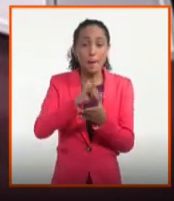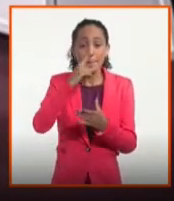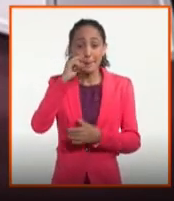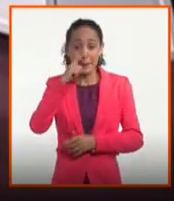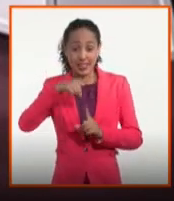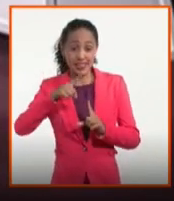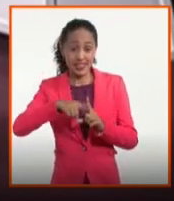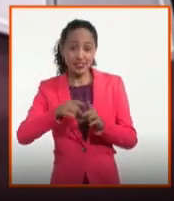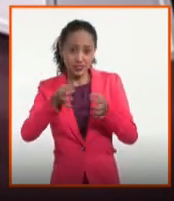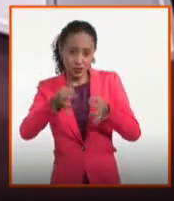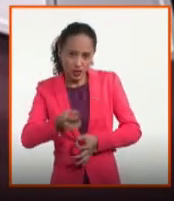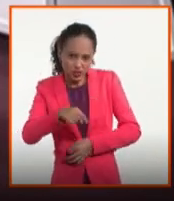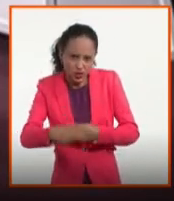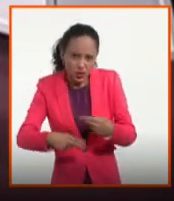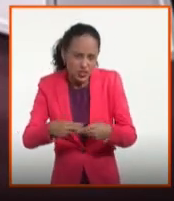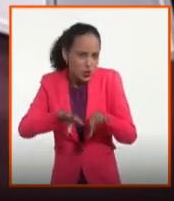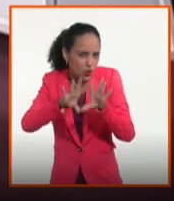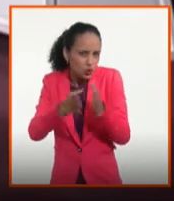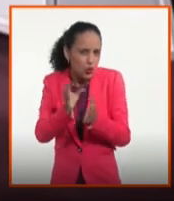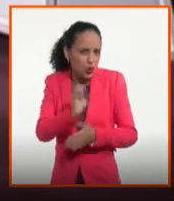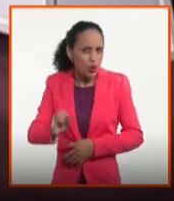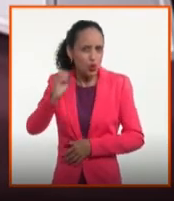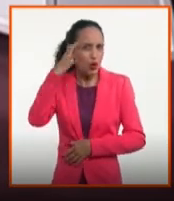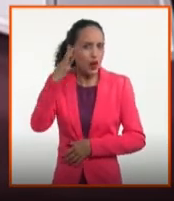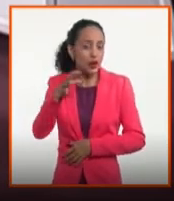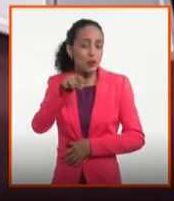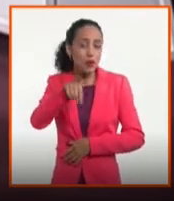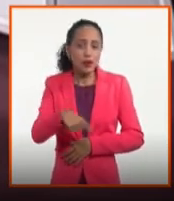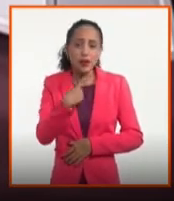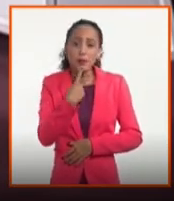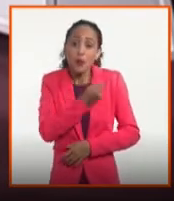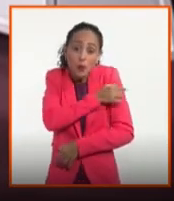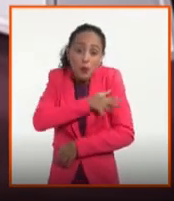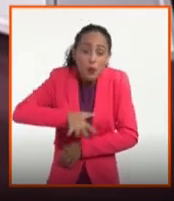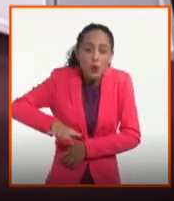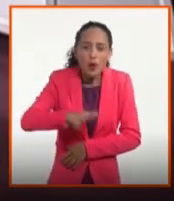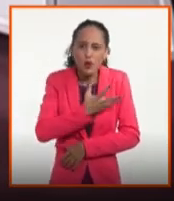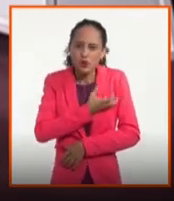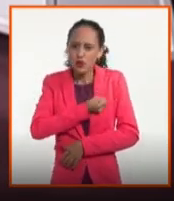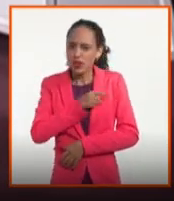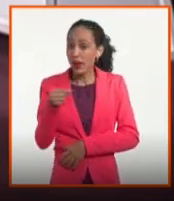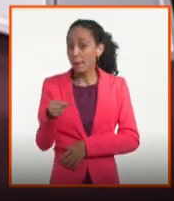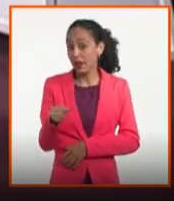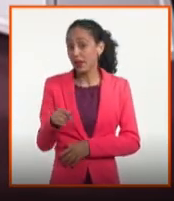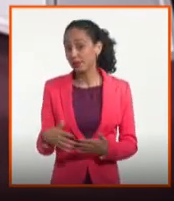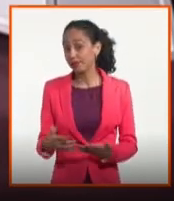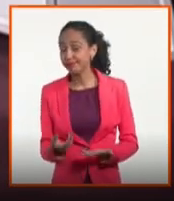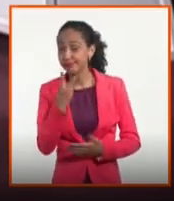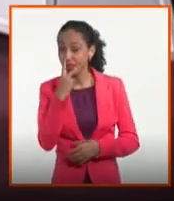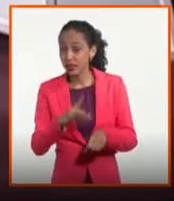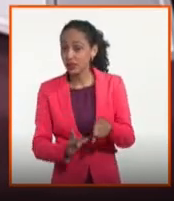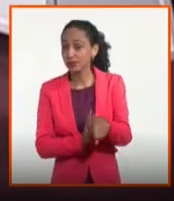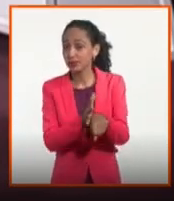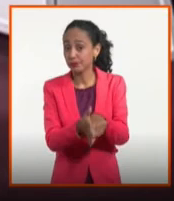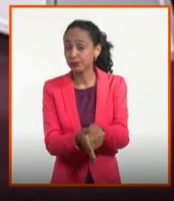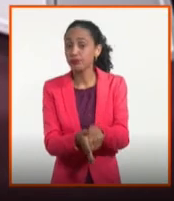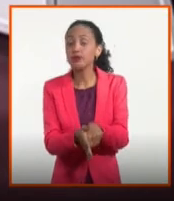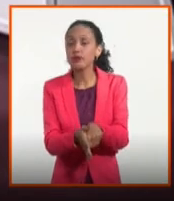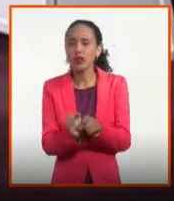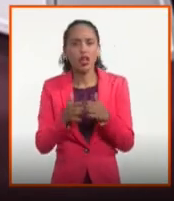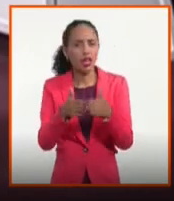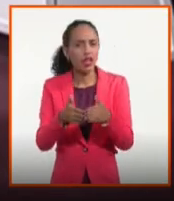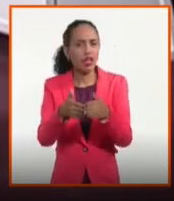y todos los organismos puestos en función de que el pueblo sufriera menos posible el embate de la pandemia eso en granma